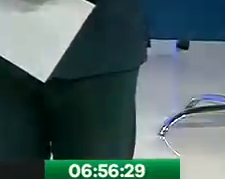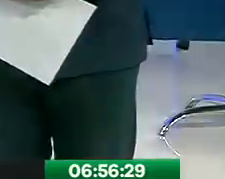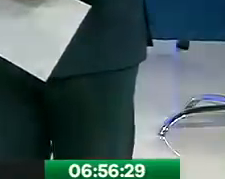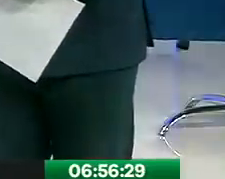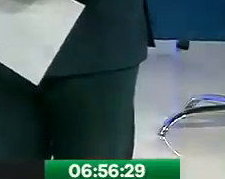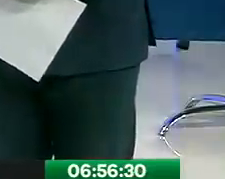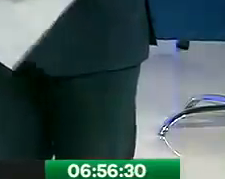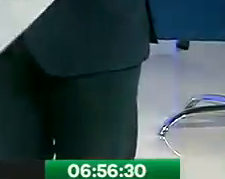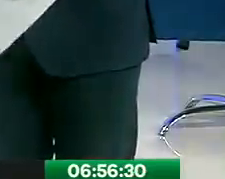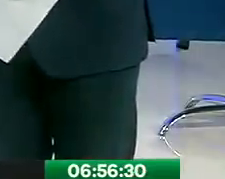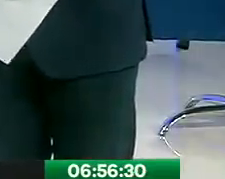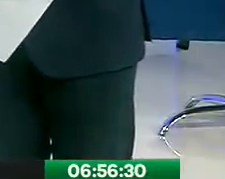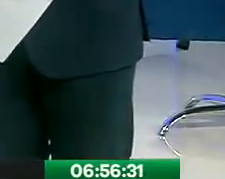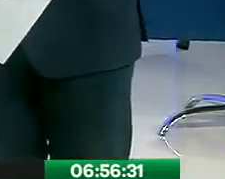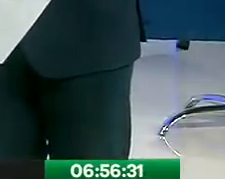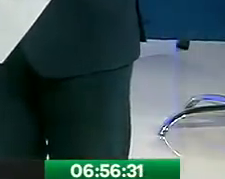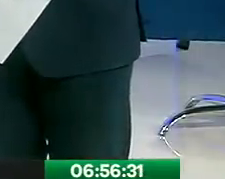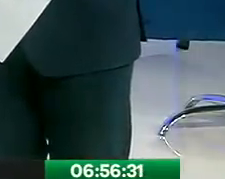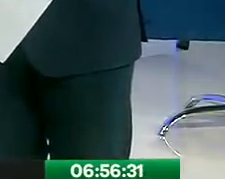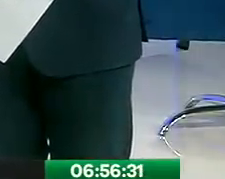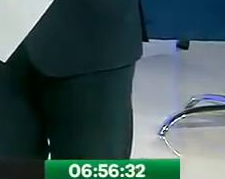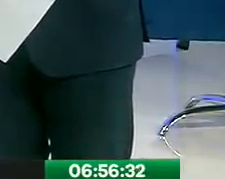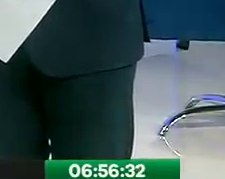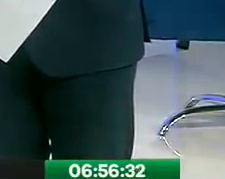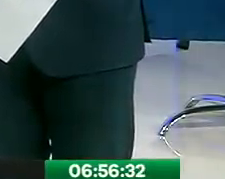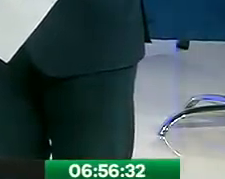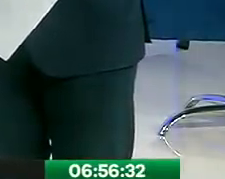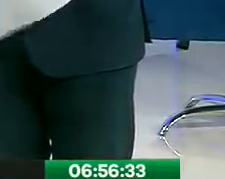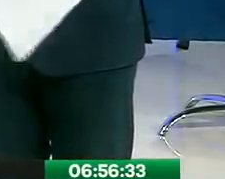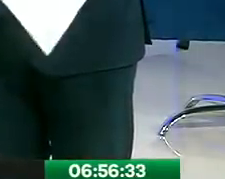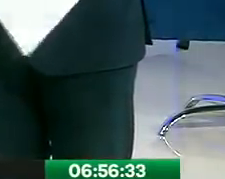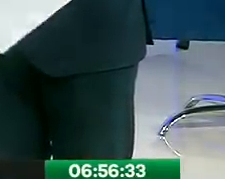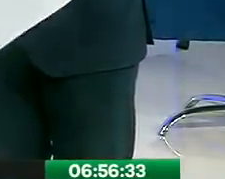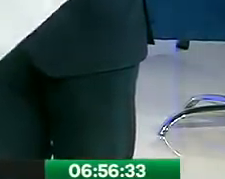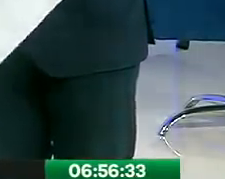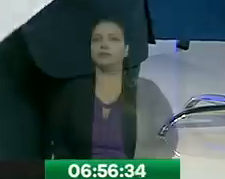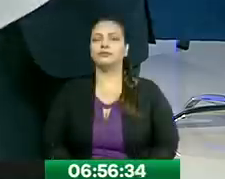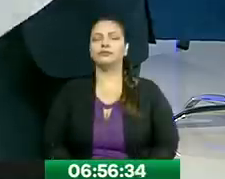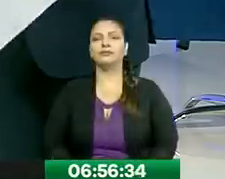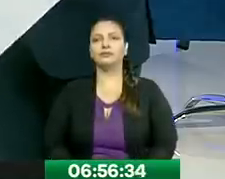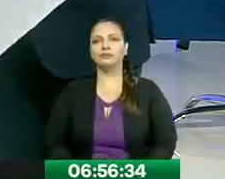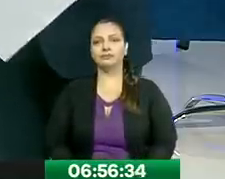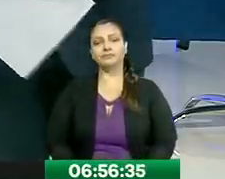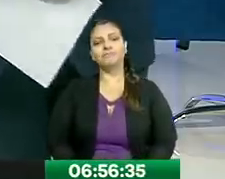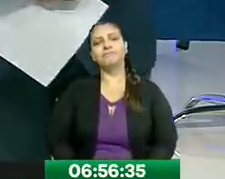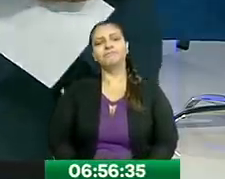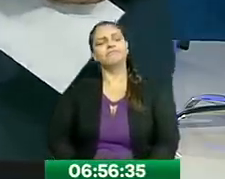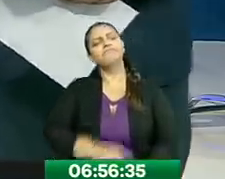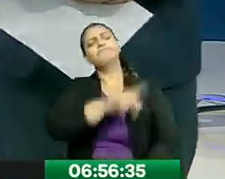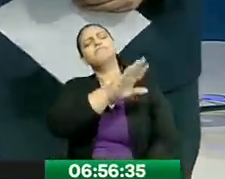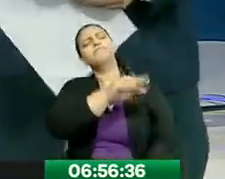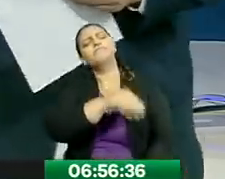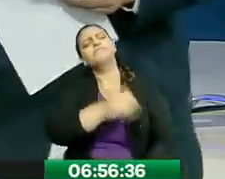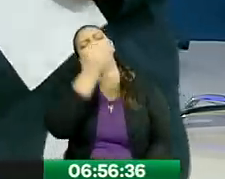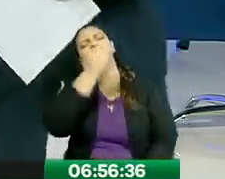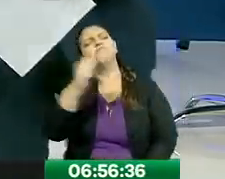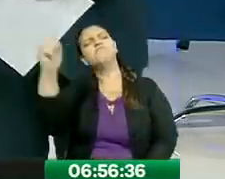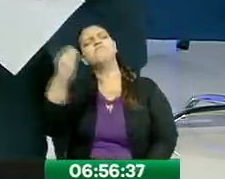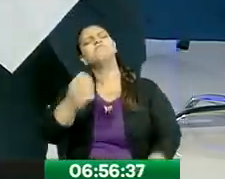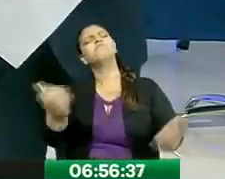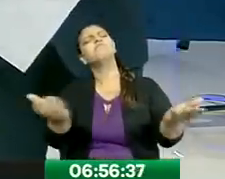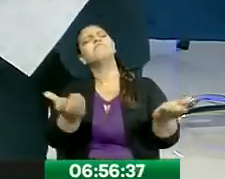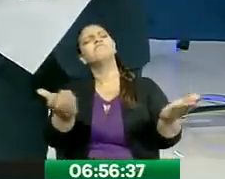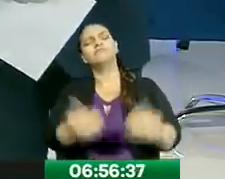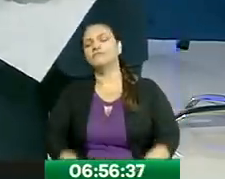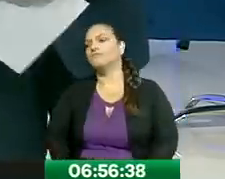porque se da o sea uno atrae lo que uno en él lo tiene cerca pero por supuesto entonces ahora más allá porque yo